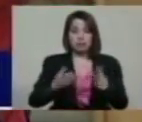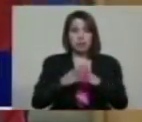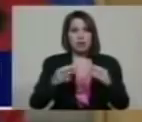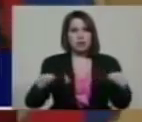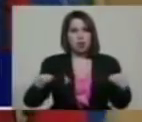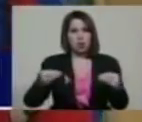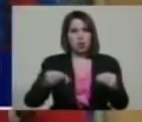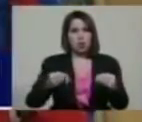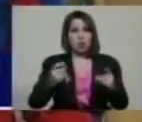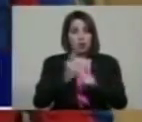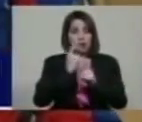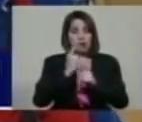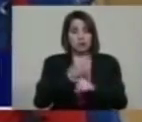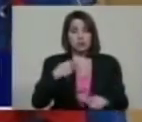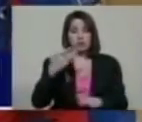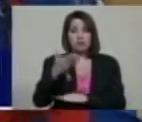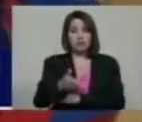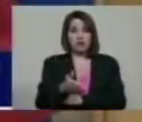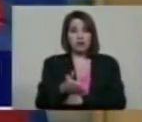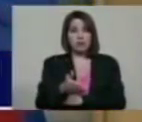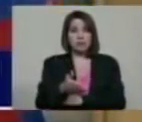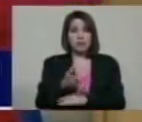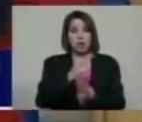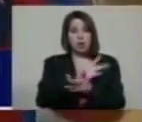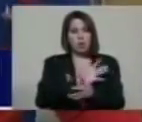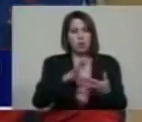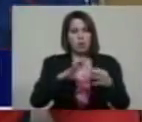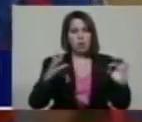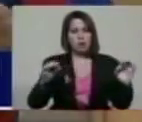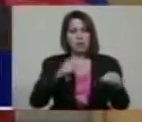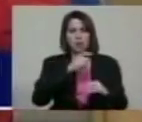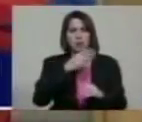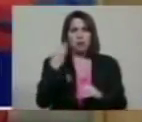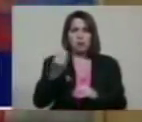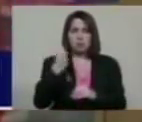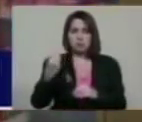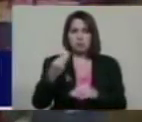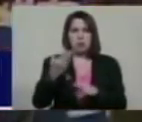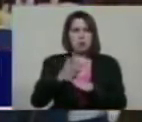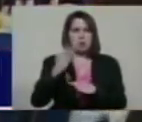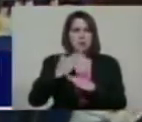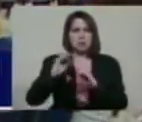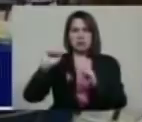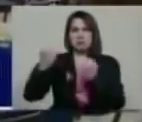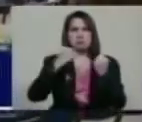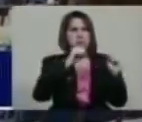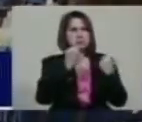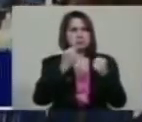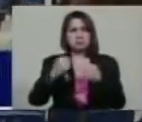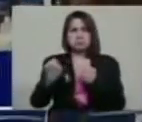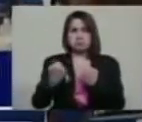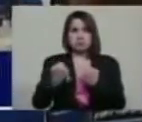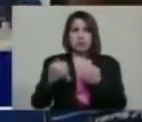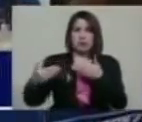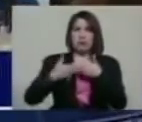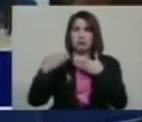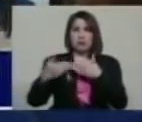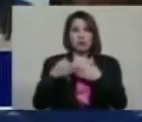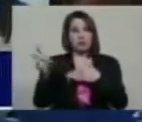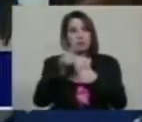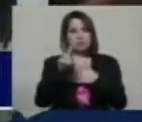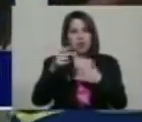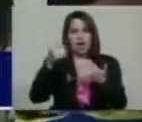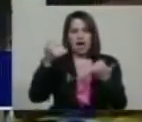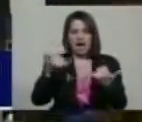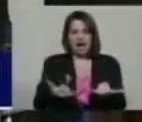nuestra delegación asistiera a estos Juegos Olímpicos de la Juventud. Más allá del bloqueo, más allá de todas las trabas y dificultades que le imponen al país, aquí está una juventud que